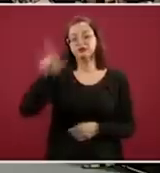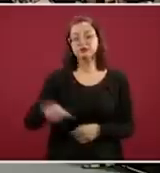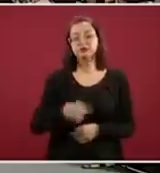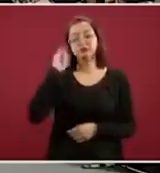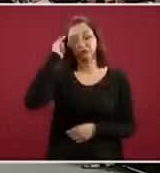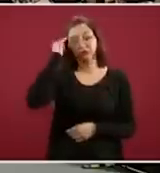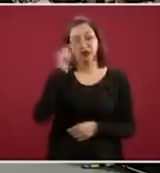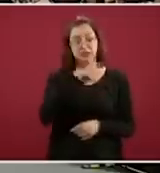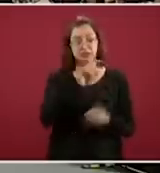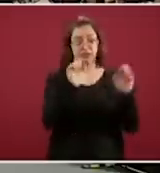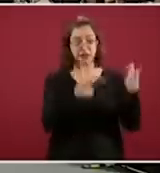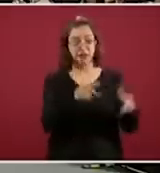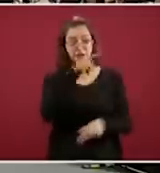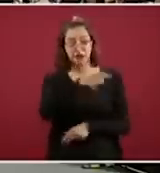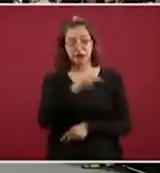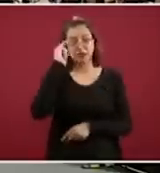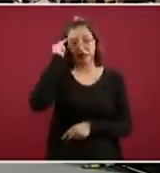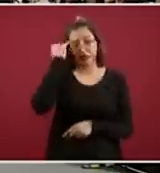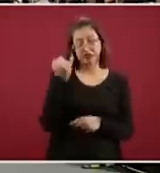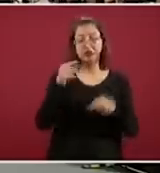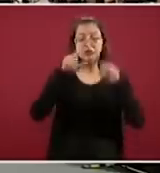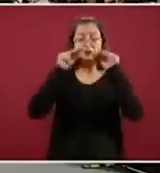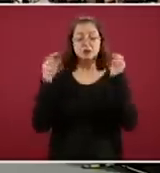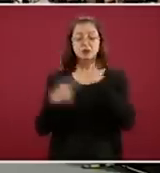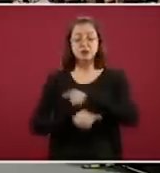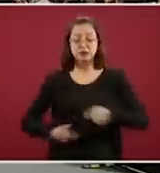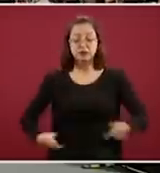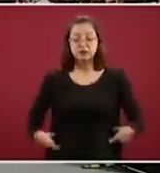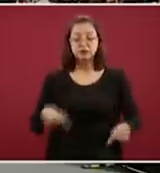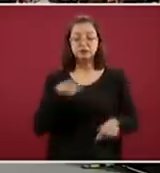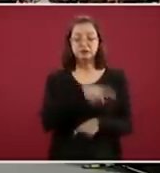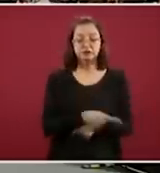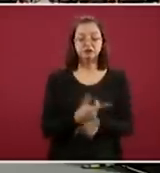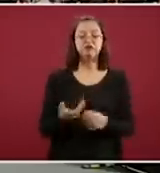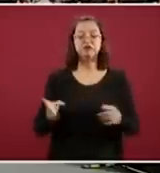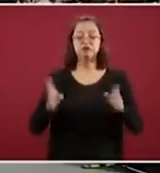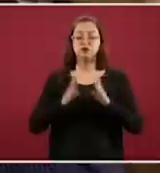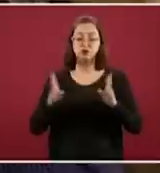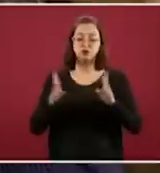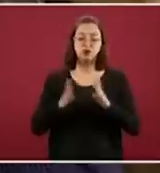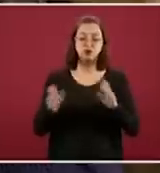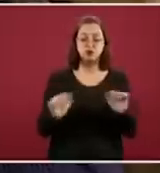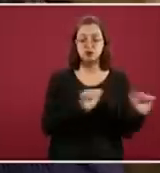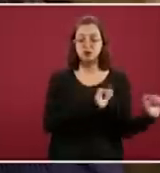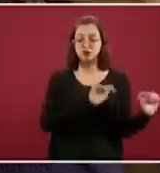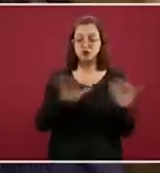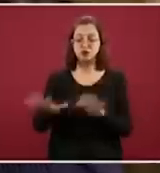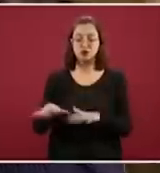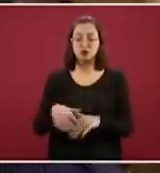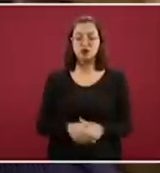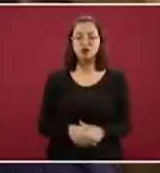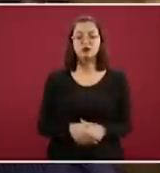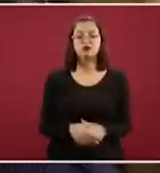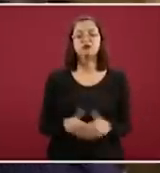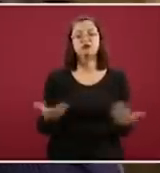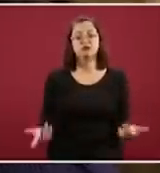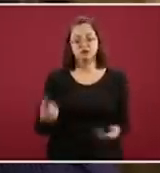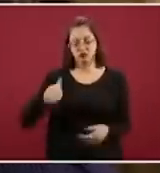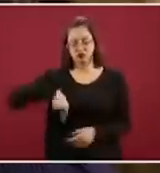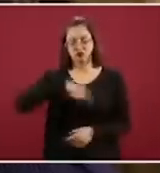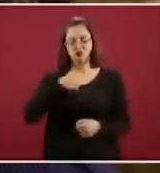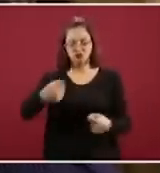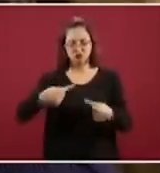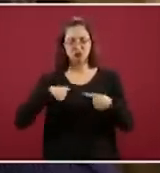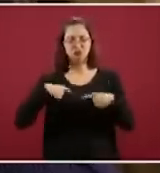en Chiapas, en mi pueblo llegaban a soldados, decían que nosotros éramos